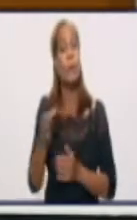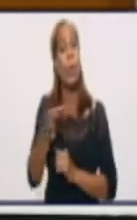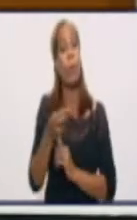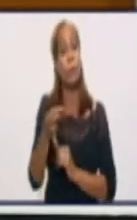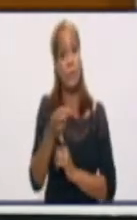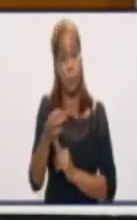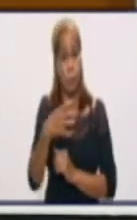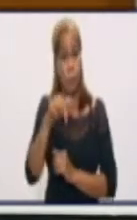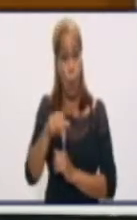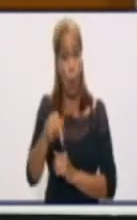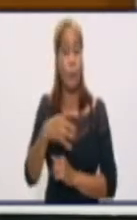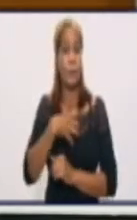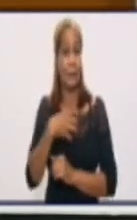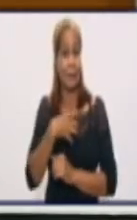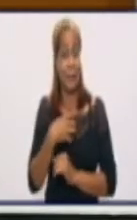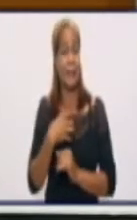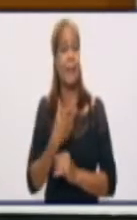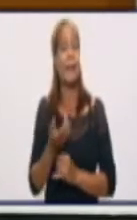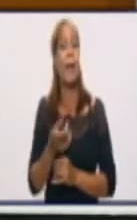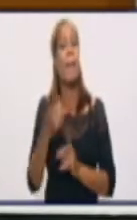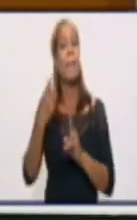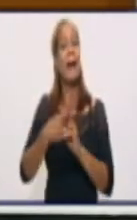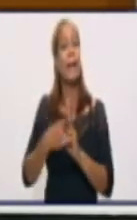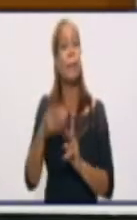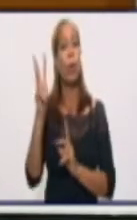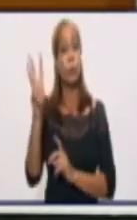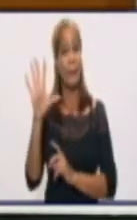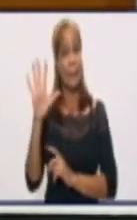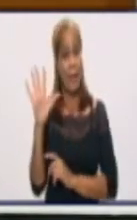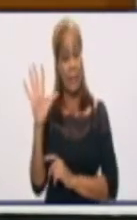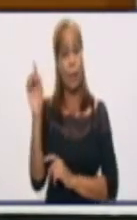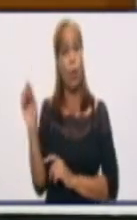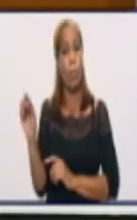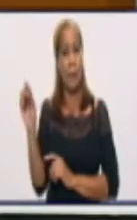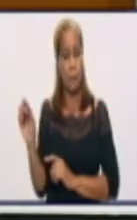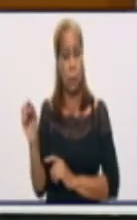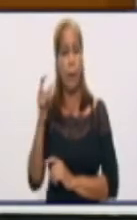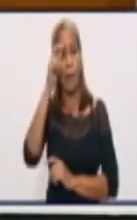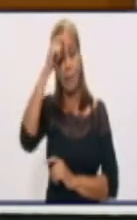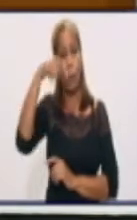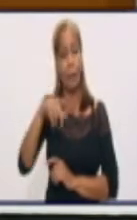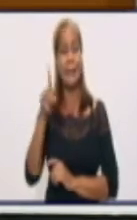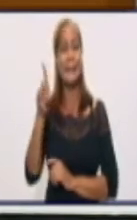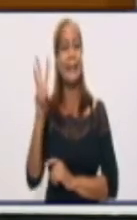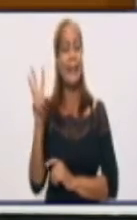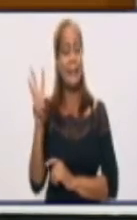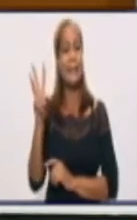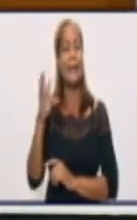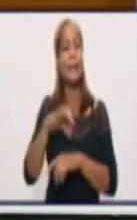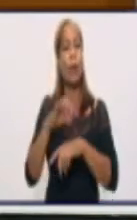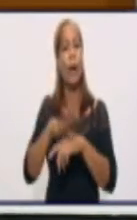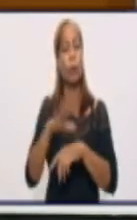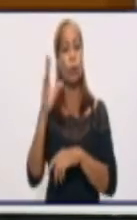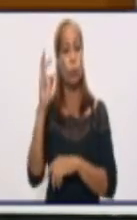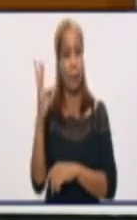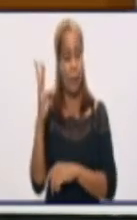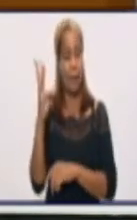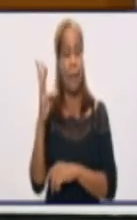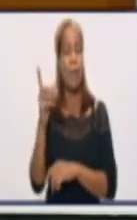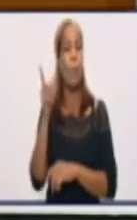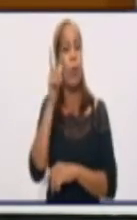tienen casos, que están reportando casos, son Bayamo con 35 casos, Jiguaní 13, Riocauto 3, Guayarriba 1,